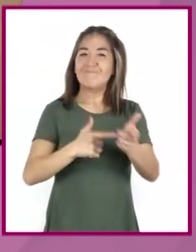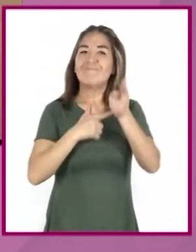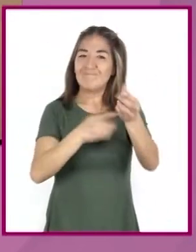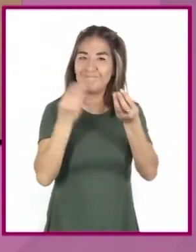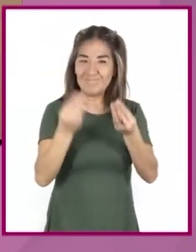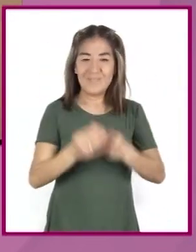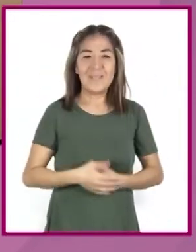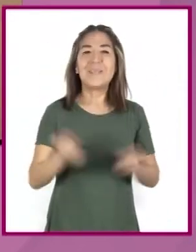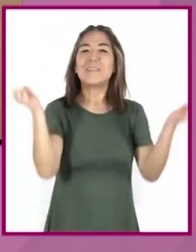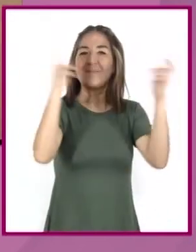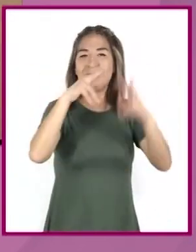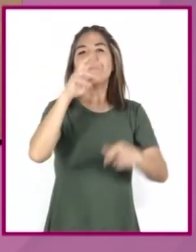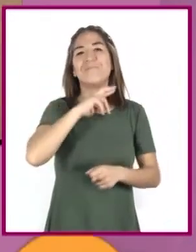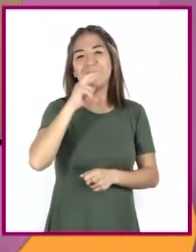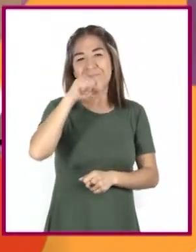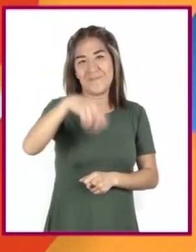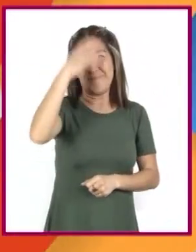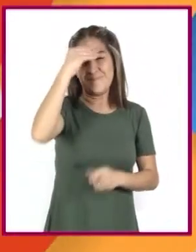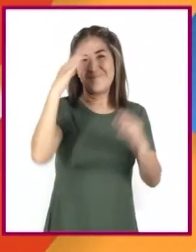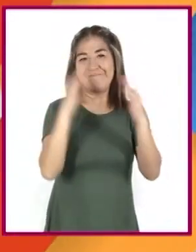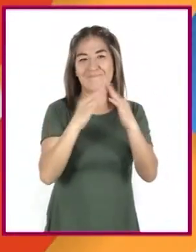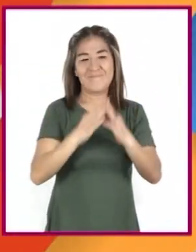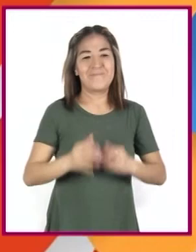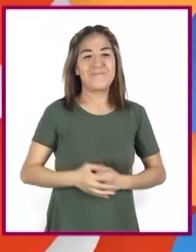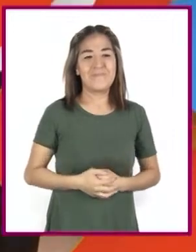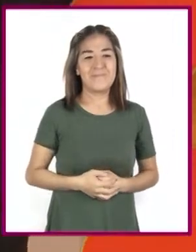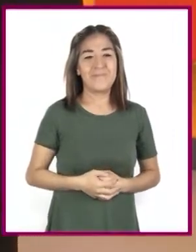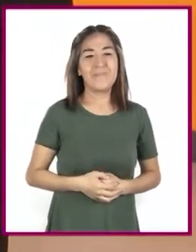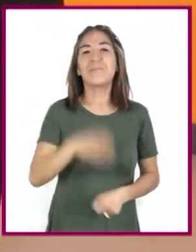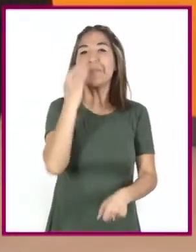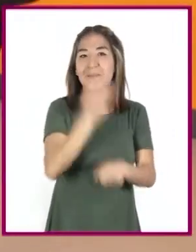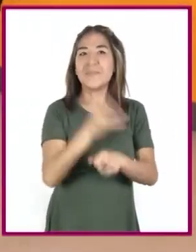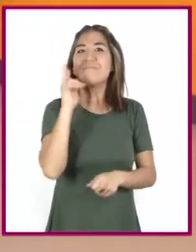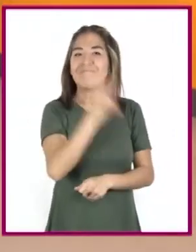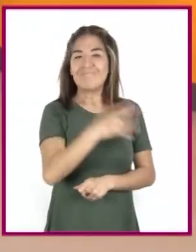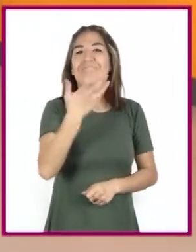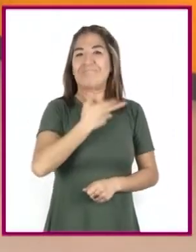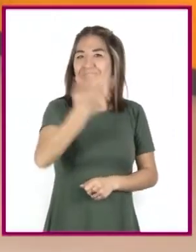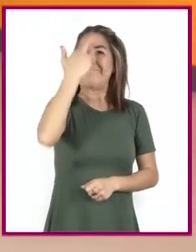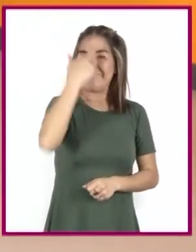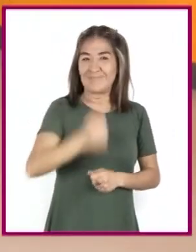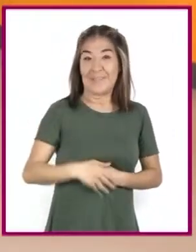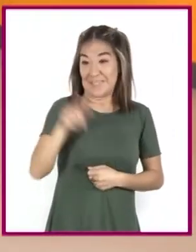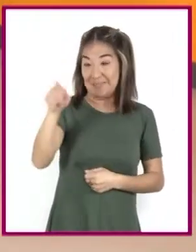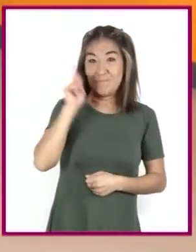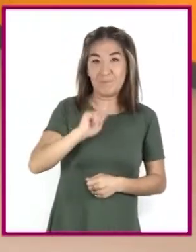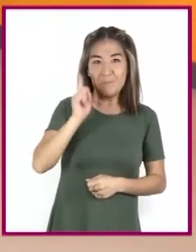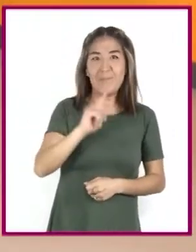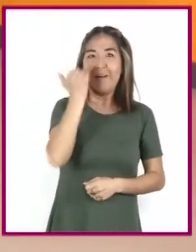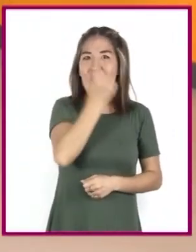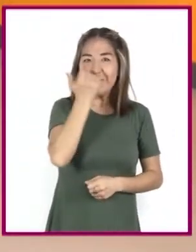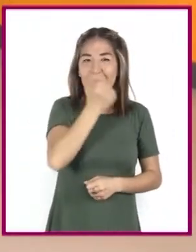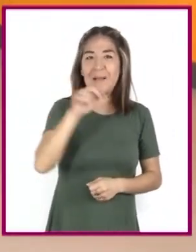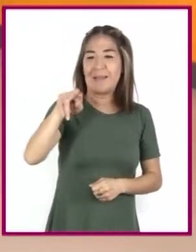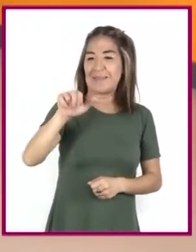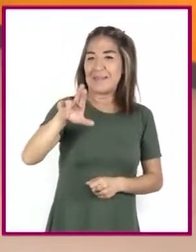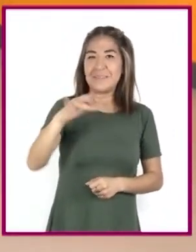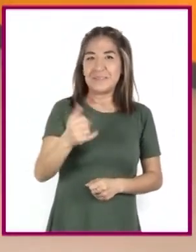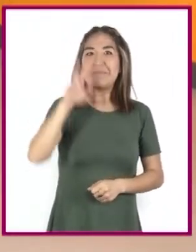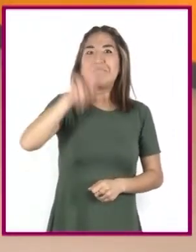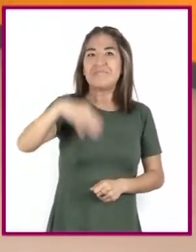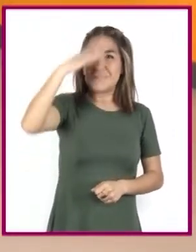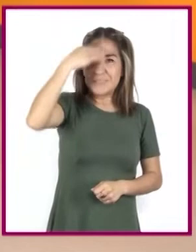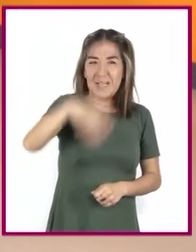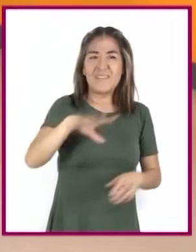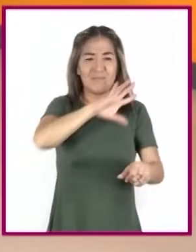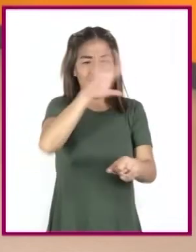y nos vemos pronto aquí en Aprende en Casa. Tenía toda la razón, profesor. La alumna Nancy sabe mucho sobre el tema y nos